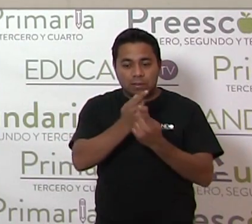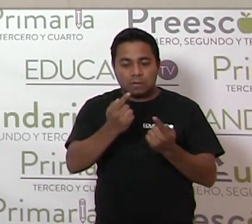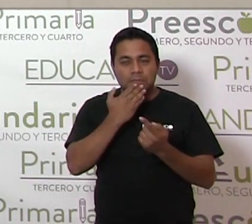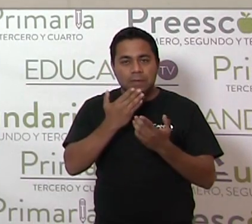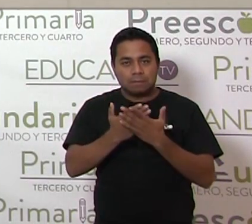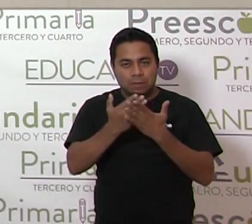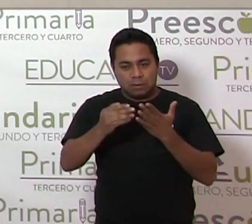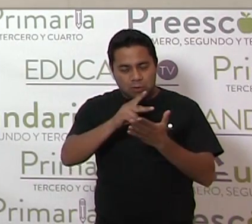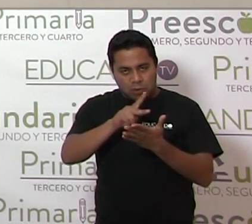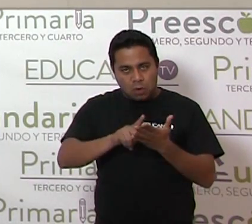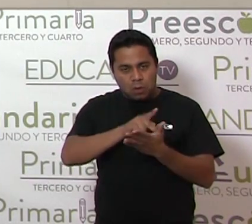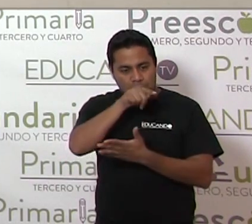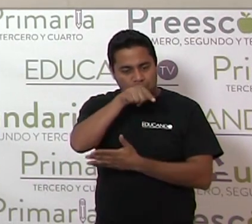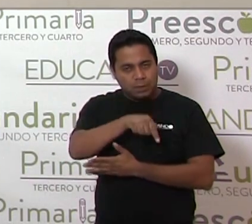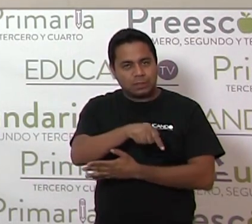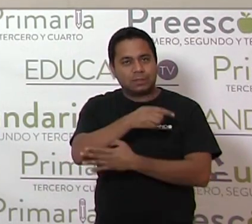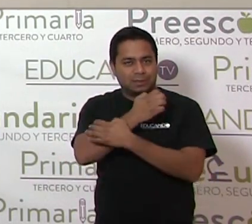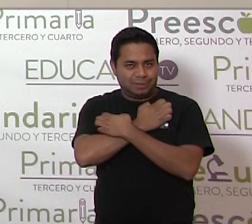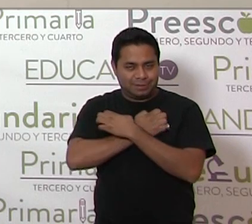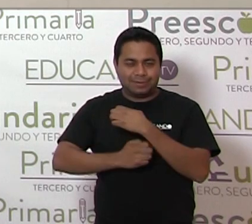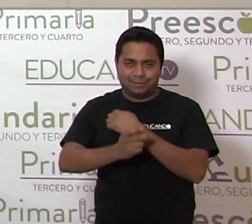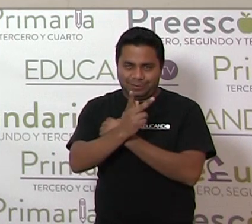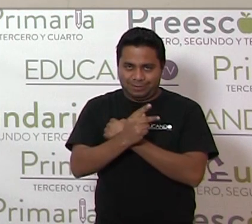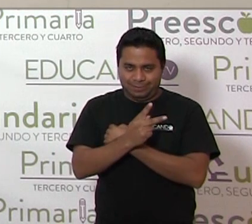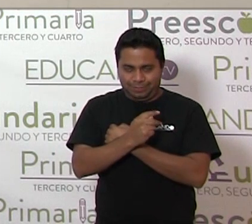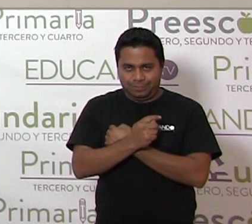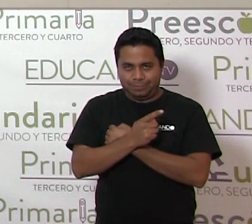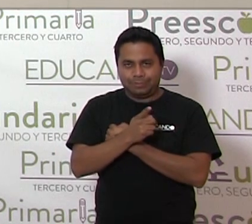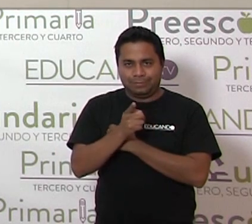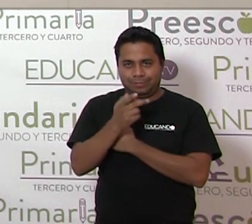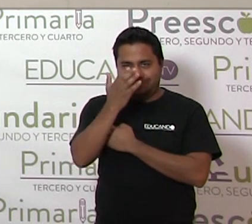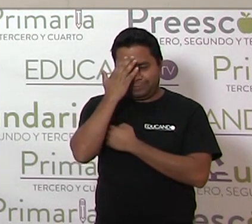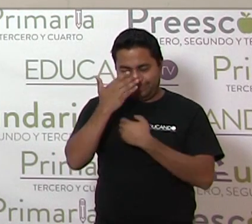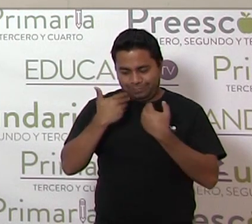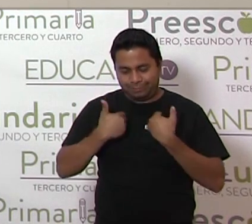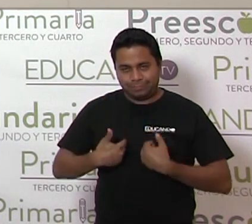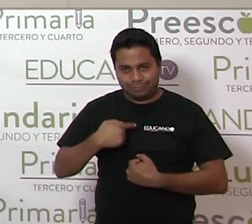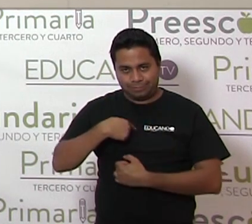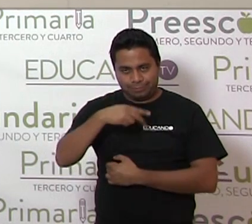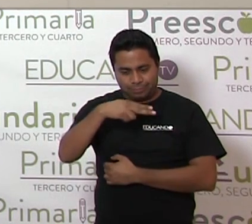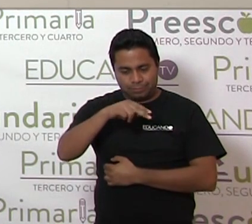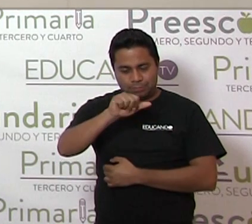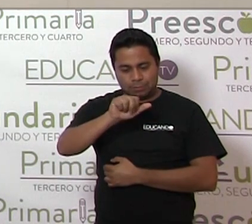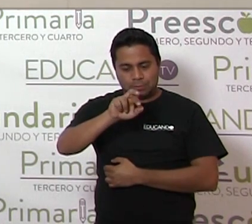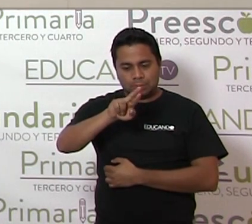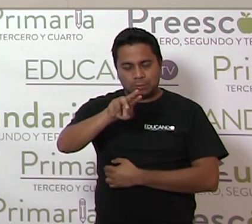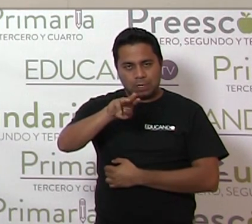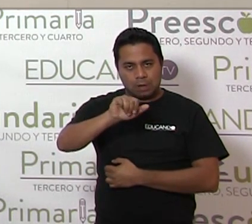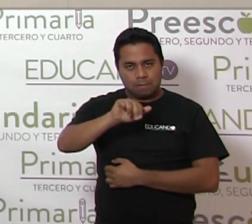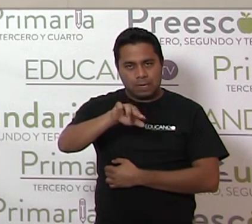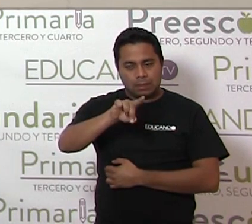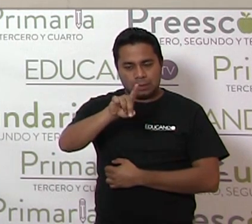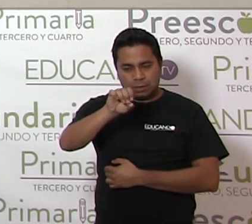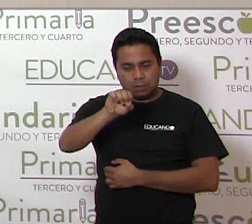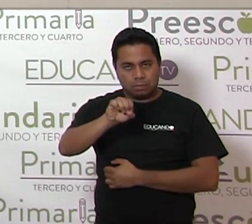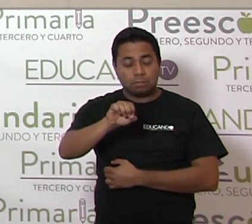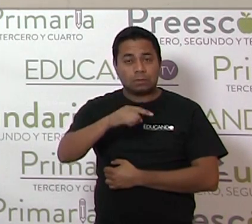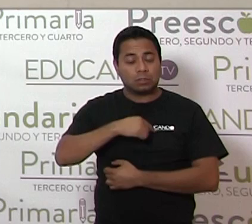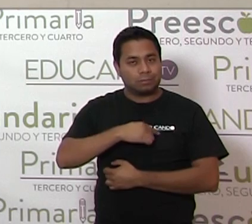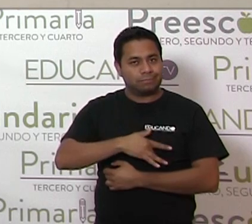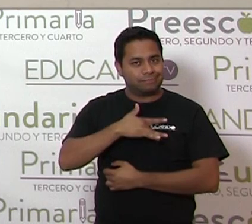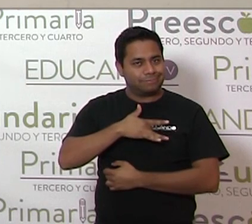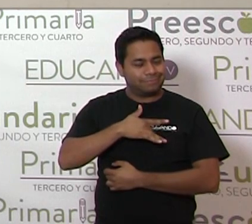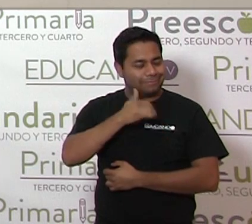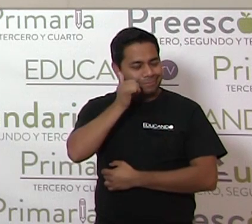¿qué tal, niños y niñas? Bienvenidos nuevamente a tu programa Educando TV. Tú ya me conoces, mi nombre es Armando